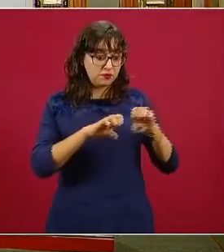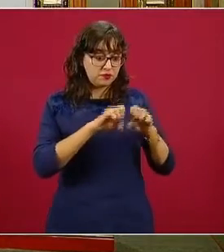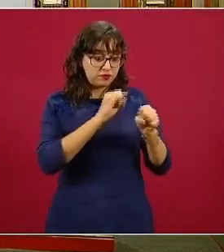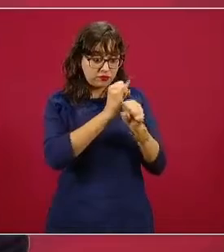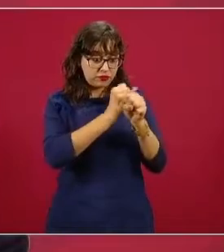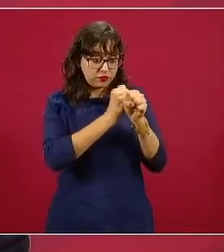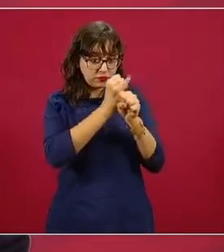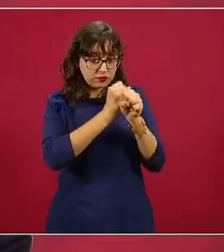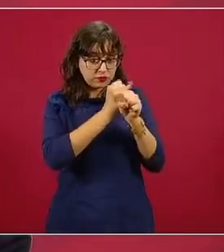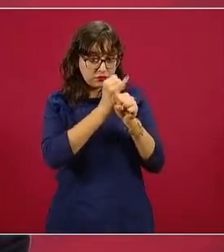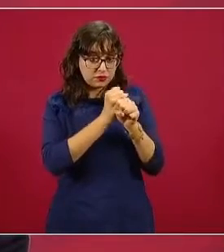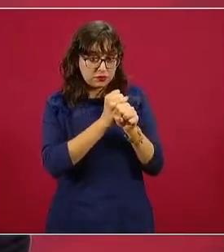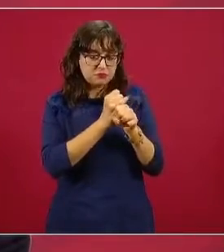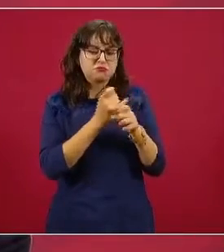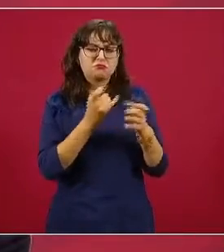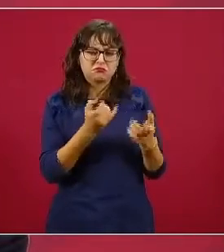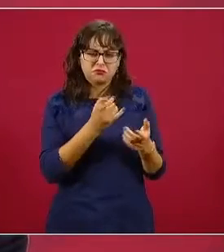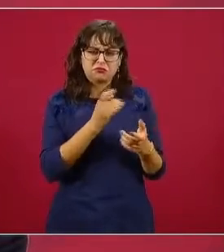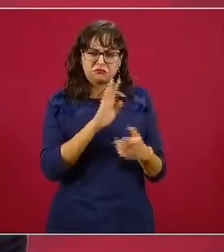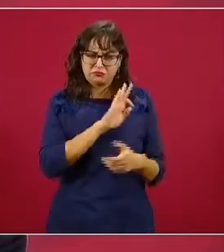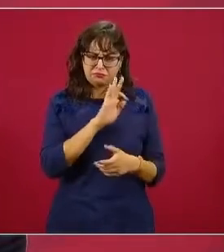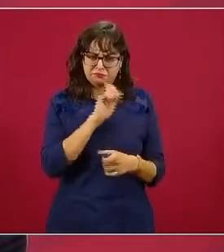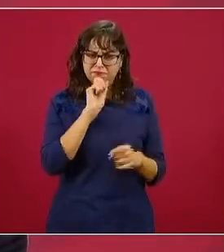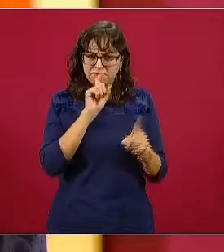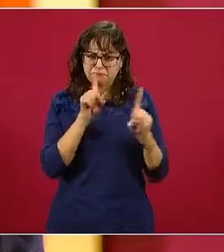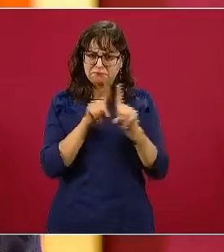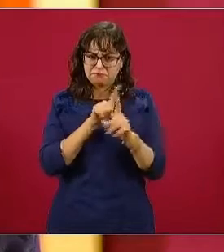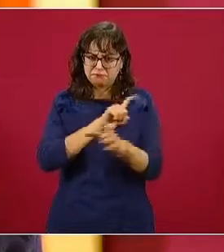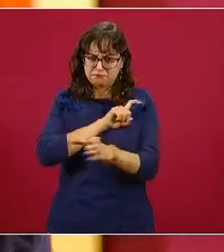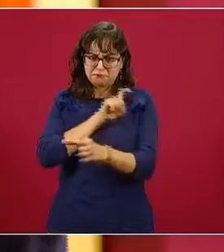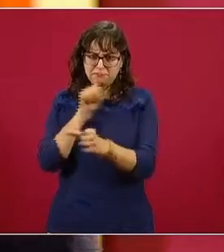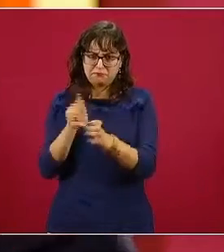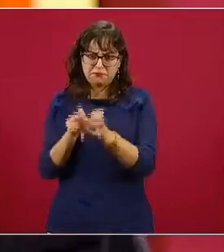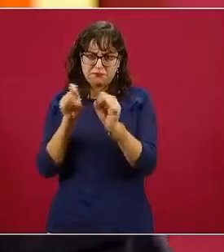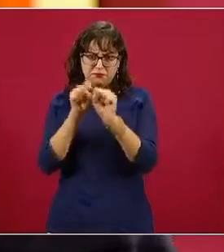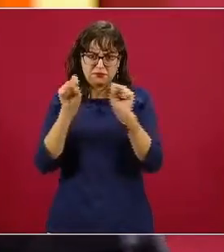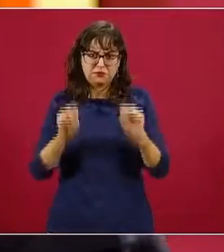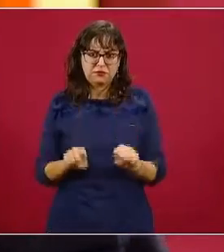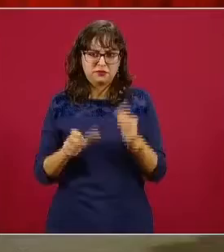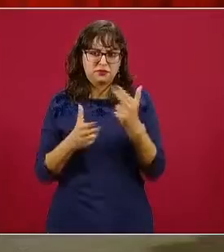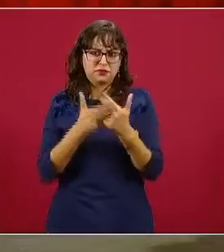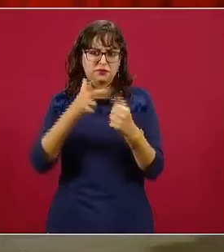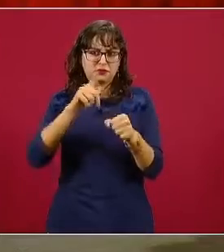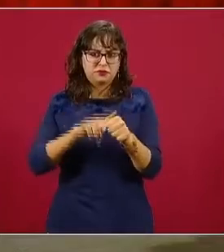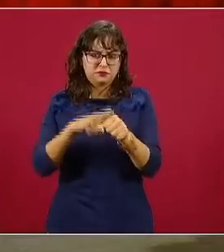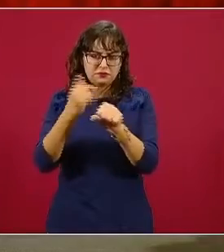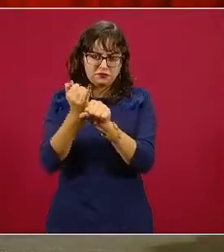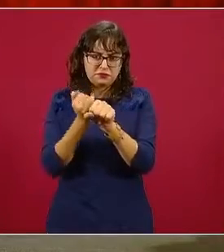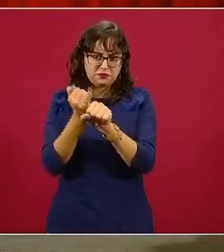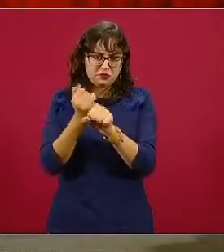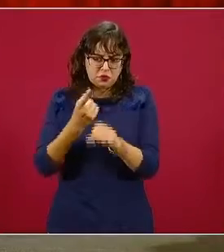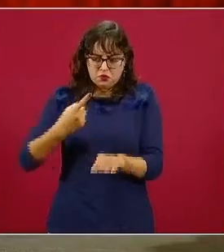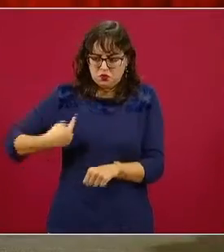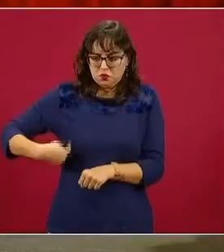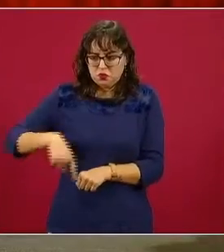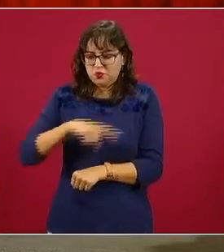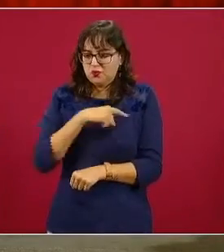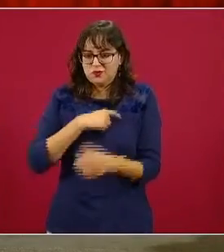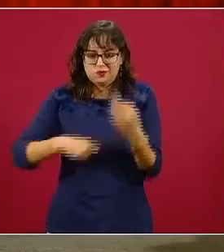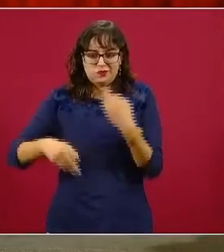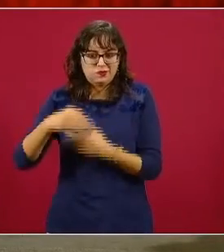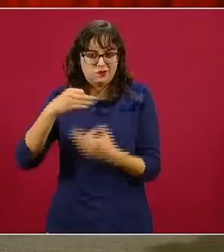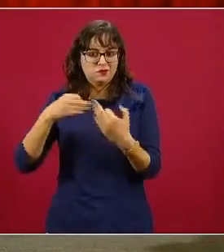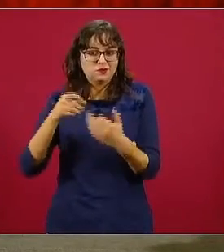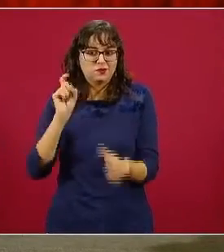Universidad de Querétaro posiblemente pertenecen al Sistema Nacional de Investigadores, al que pertenecemos muchos de quienes nos dedicamos a